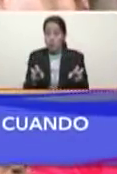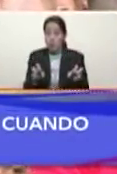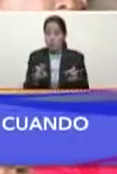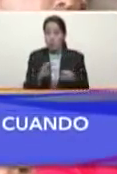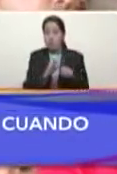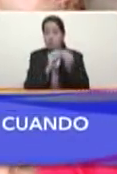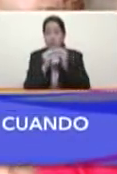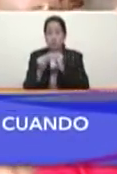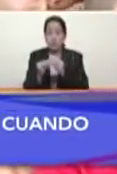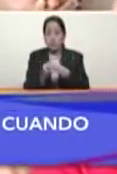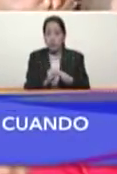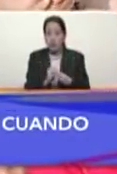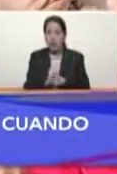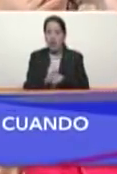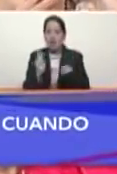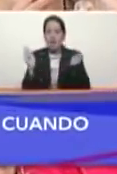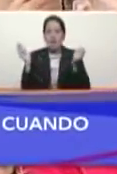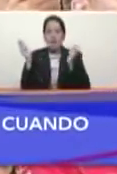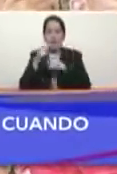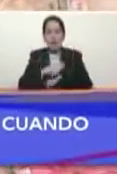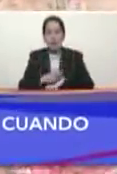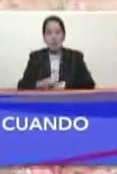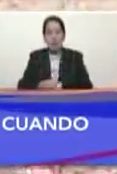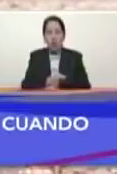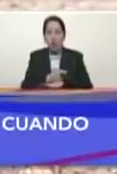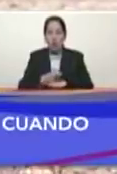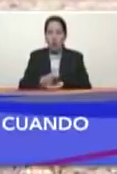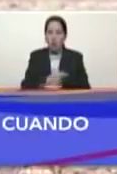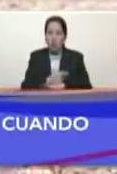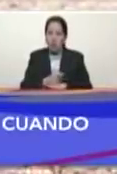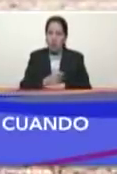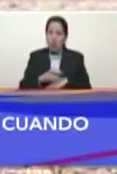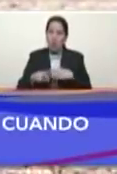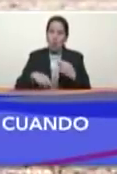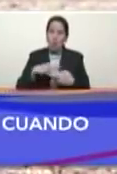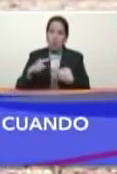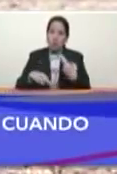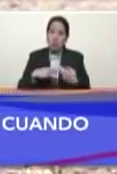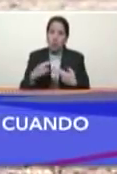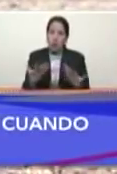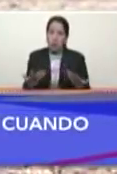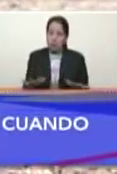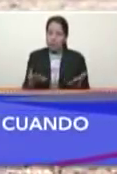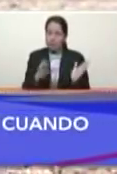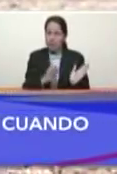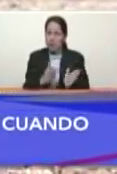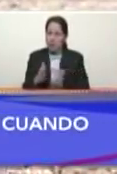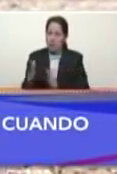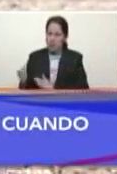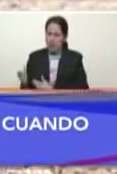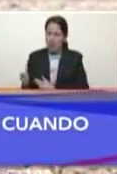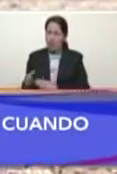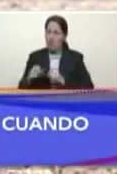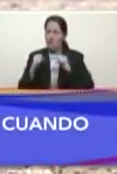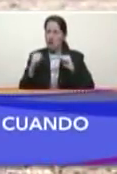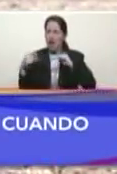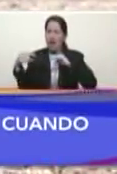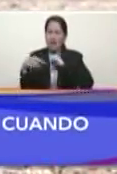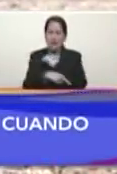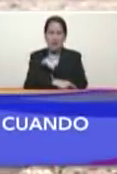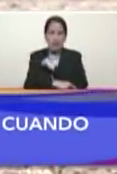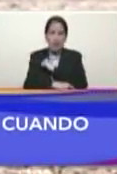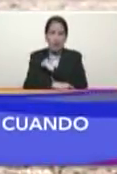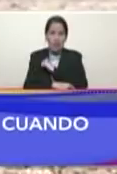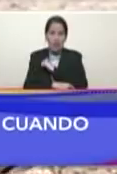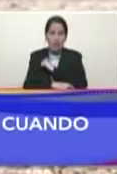rectificación y cambio del gobierno revolucionario y de la revolución bolivariana. Quiero un plan agresivo, profundo,